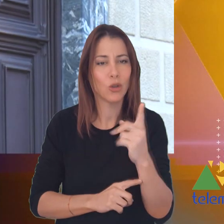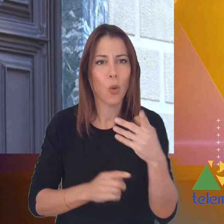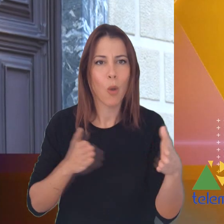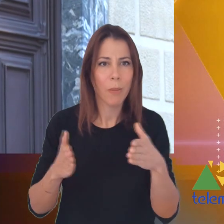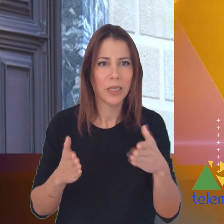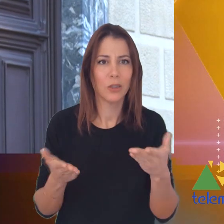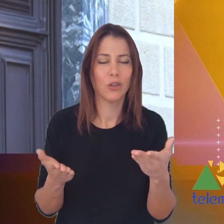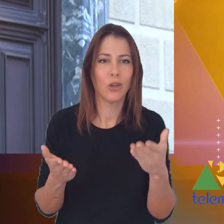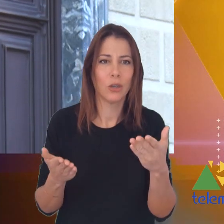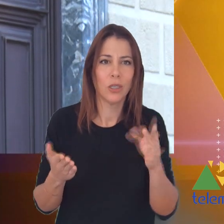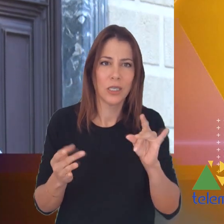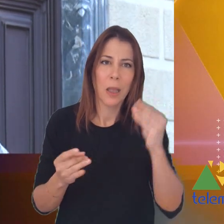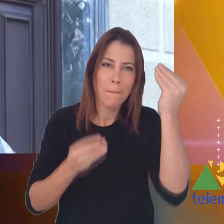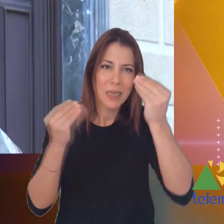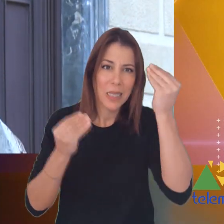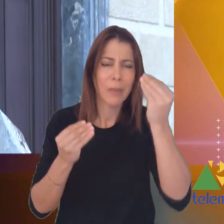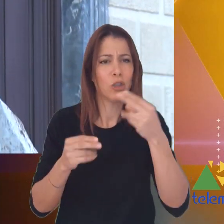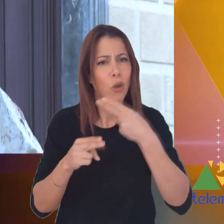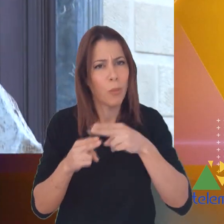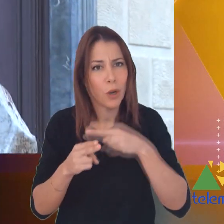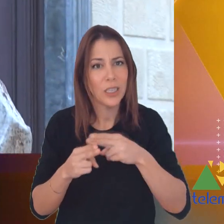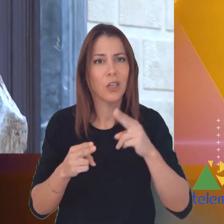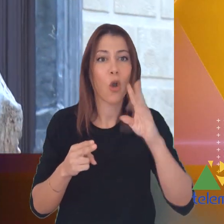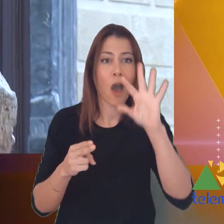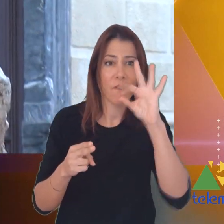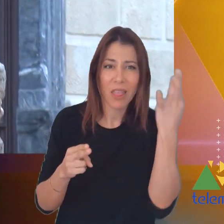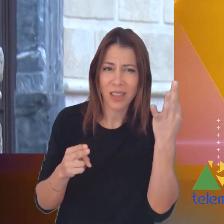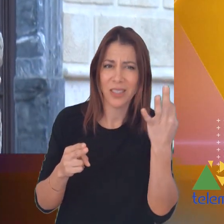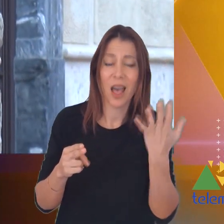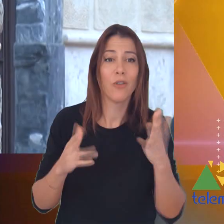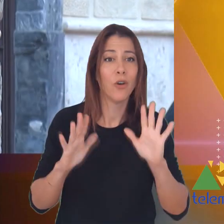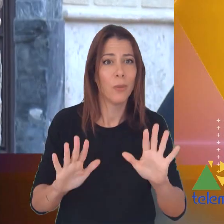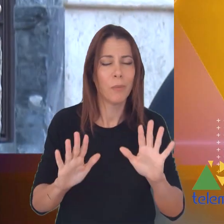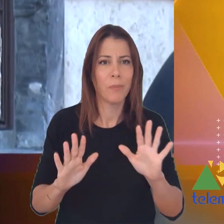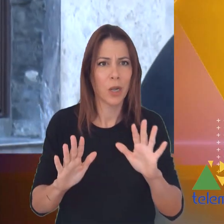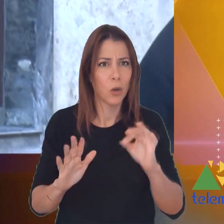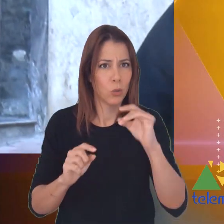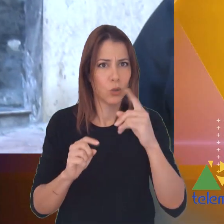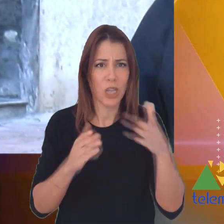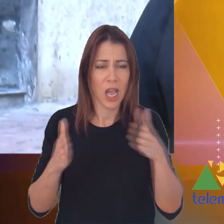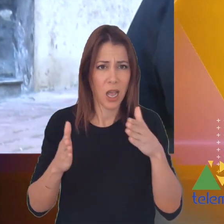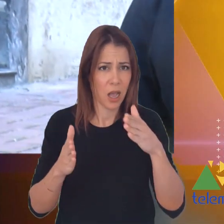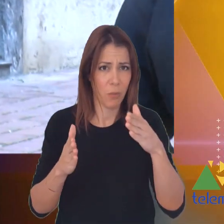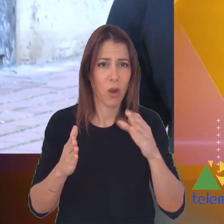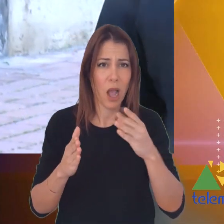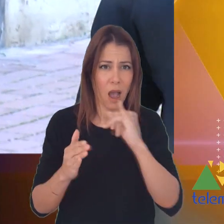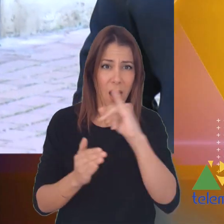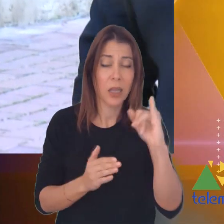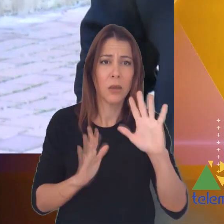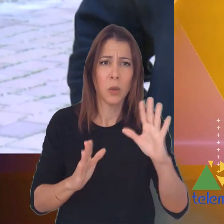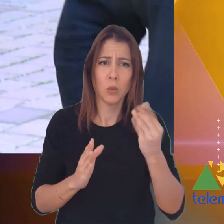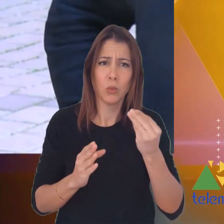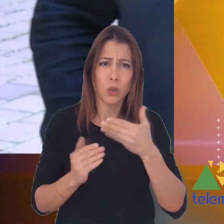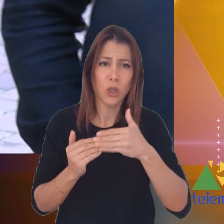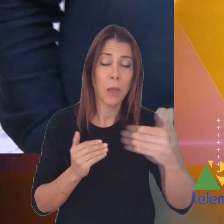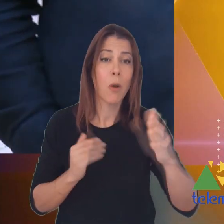determinado, cierto pensamiento político afrancesado. Los afrancesados se vieron muy mal durante muchas épocas, durante mucho tiempo